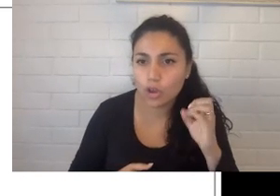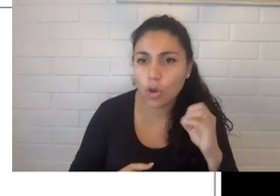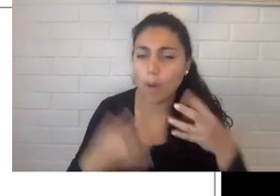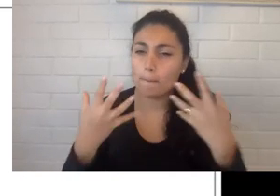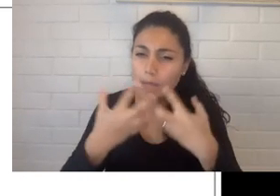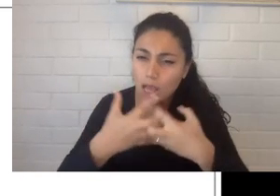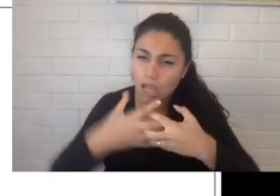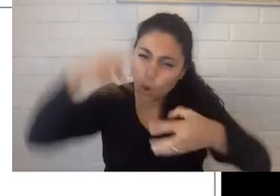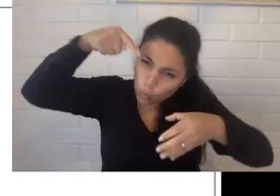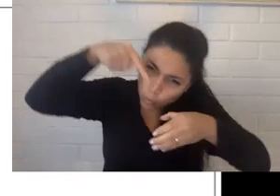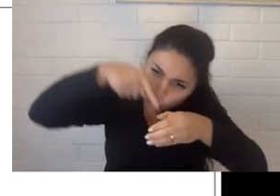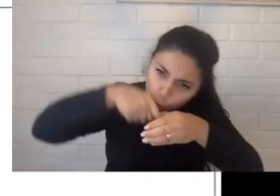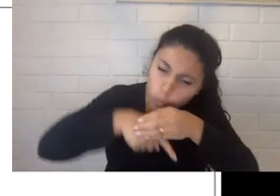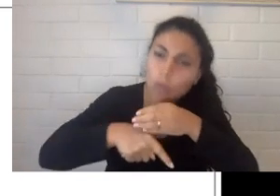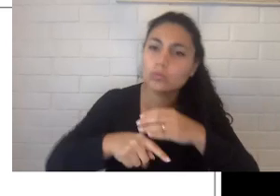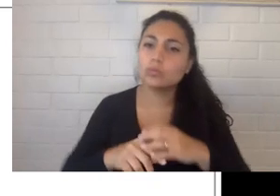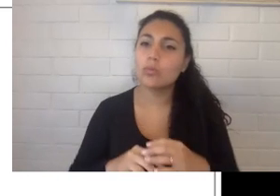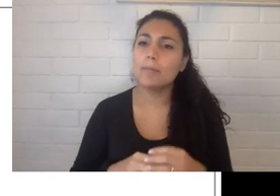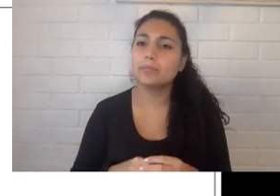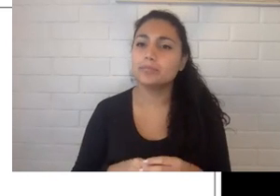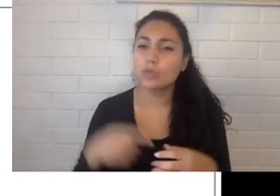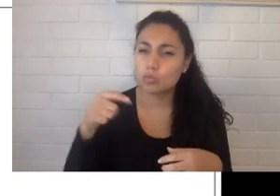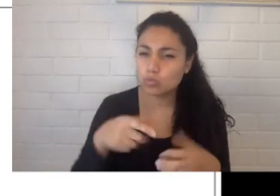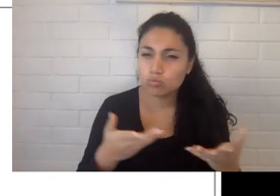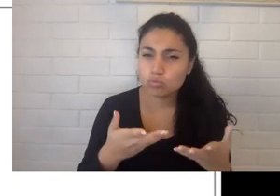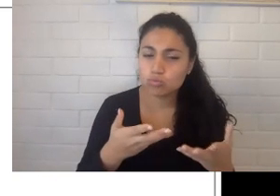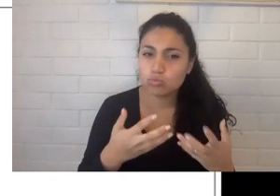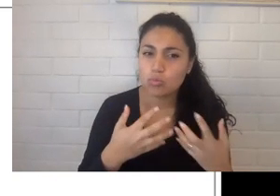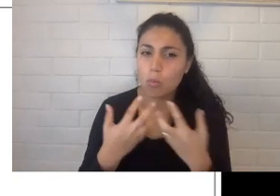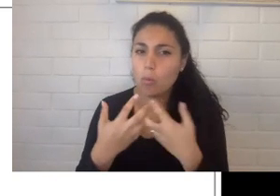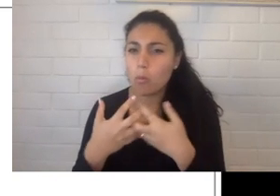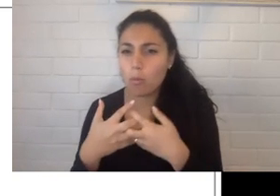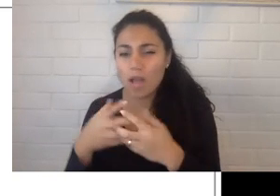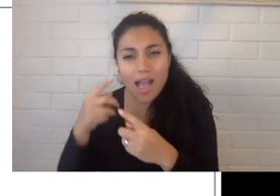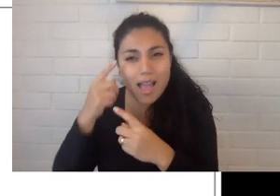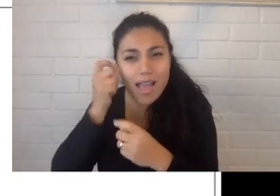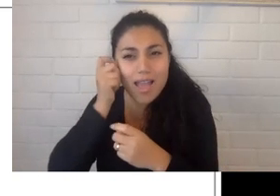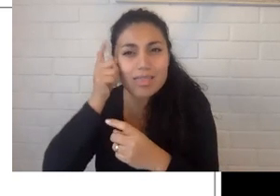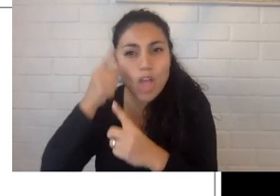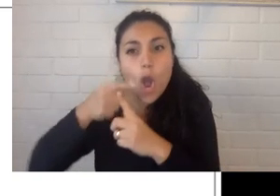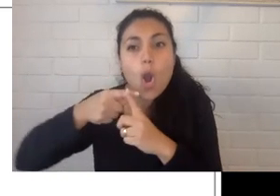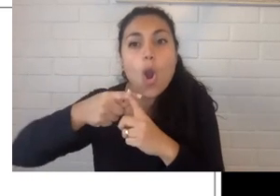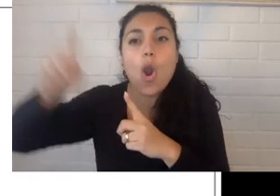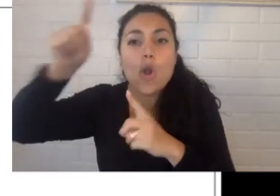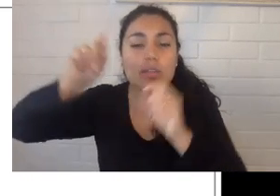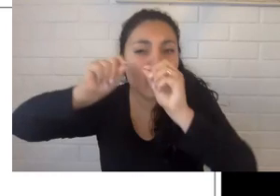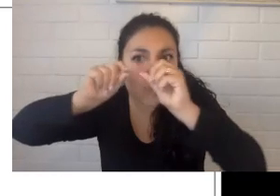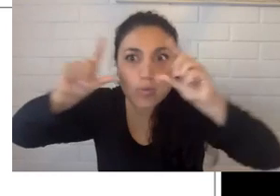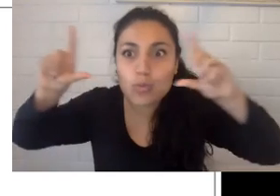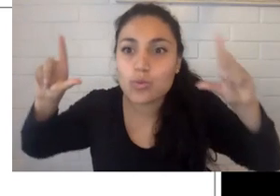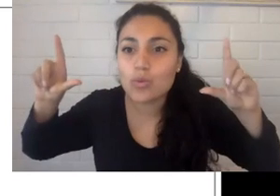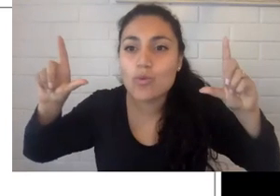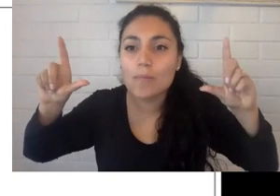sumergirse en el mundo de la mecánica, pero como un mecanismo para llegar a otra posición, a otra dimensión.